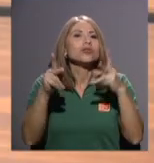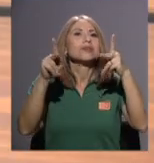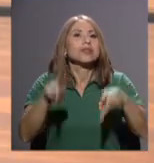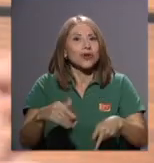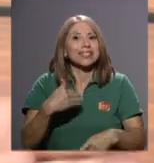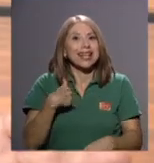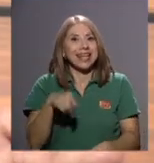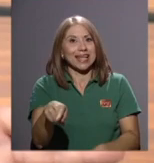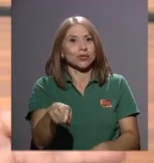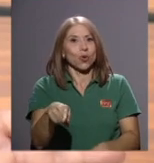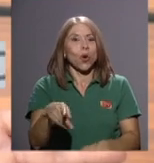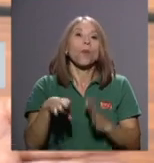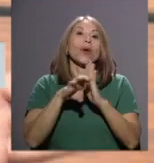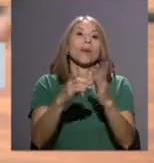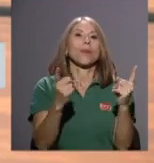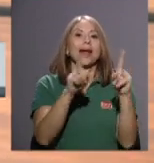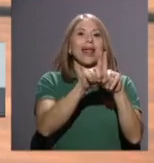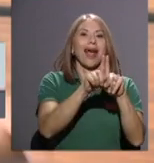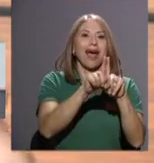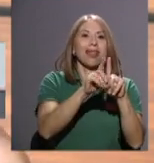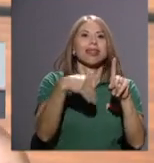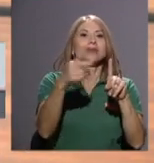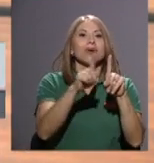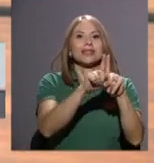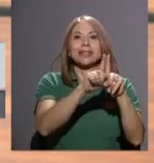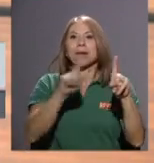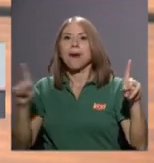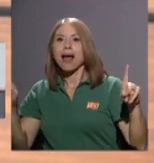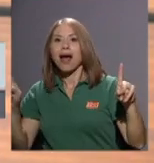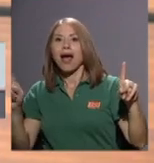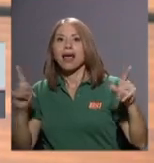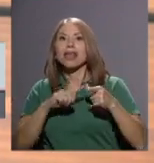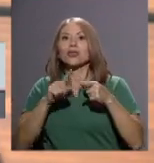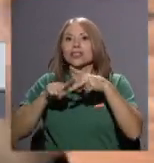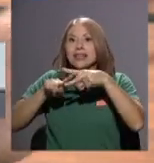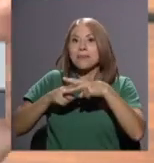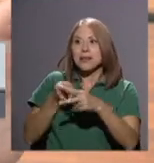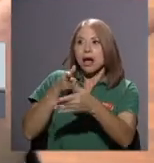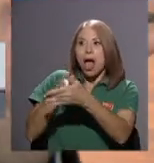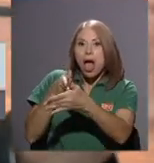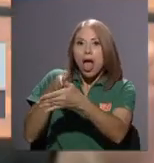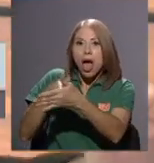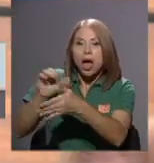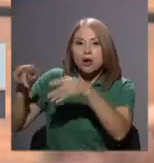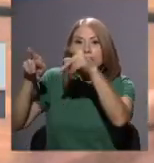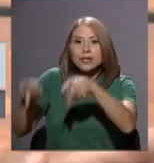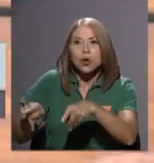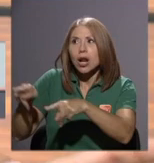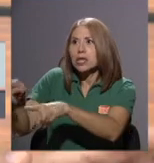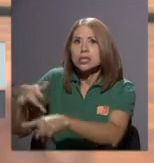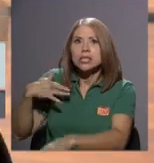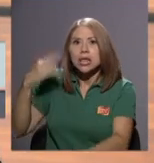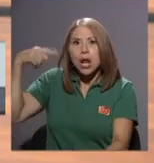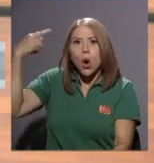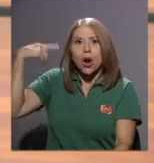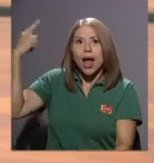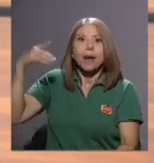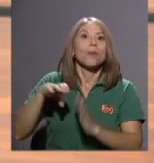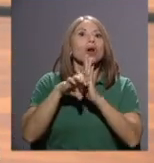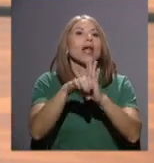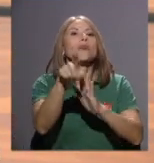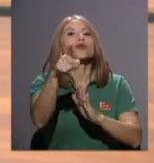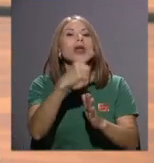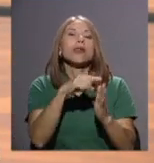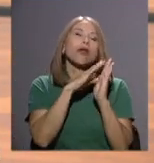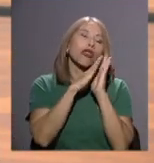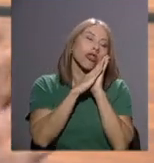dispositivos, que cuando las parejas se separan, entonces empiezan a acosar a la otra haciéndola sentir loca. Entonces, imagínese usted a medianoche que le prendan las